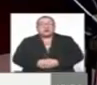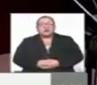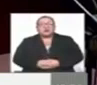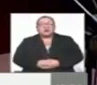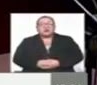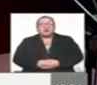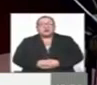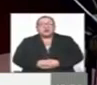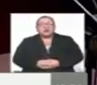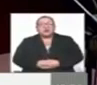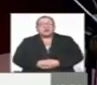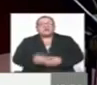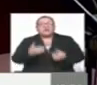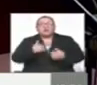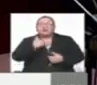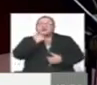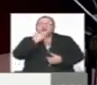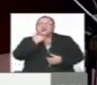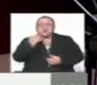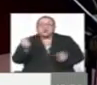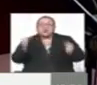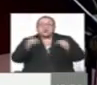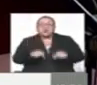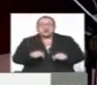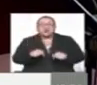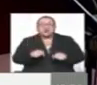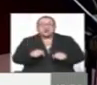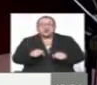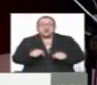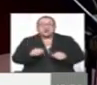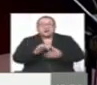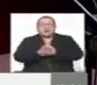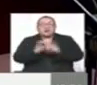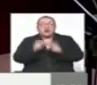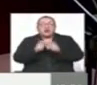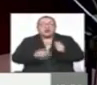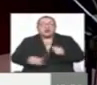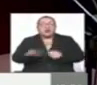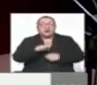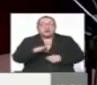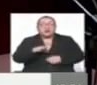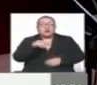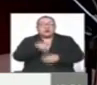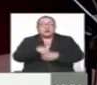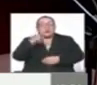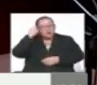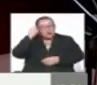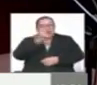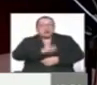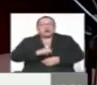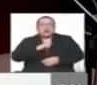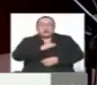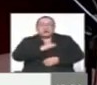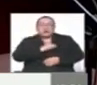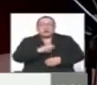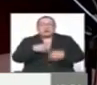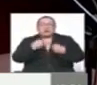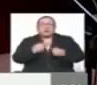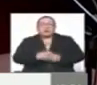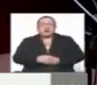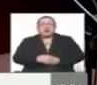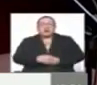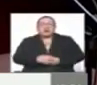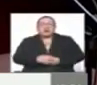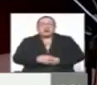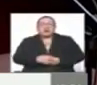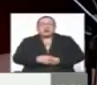es decir que la gente le reconozca autoridad es por eso por ese 5% de popularidad que tiene el parlamento por culpa de este